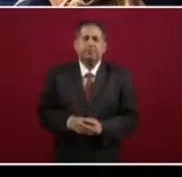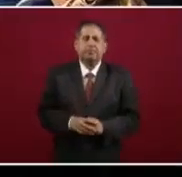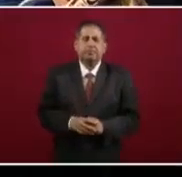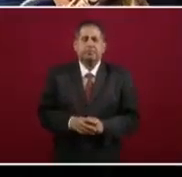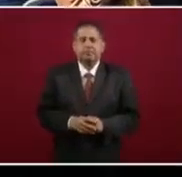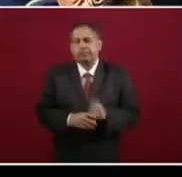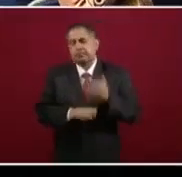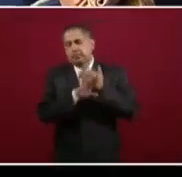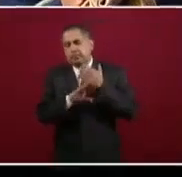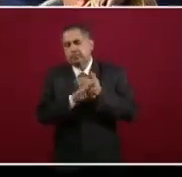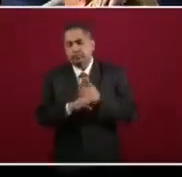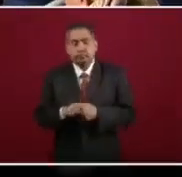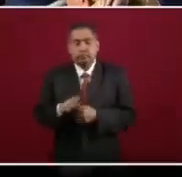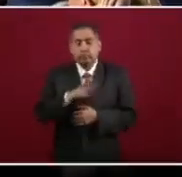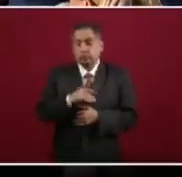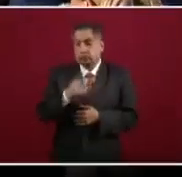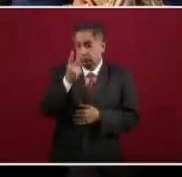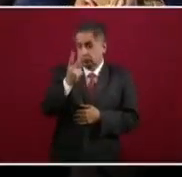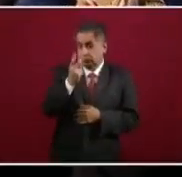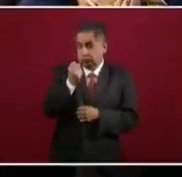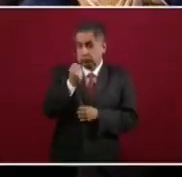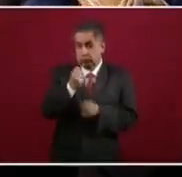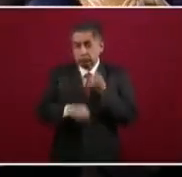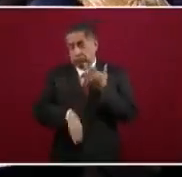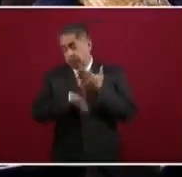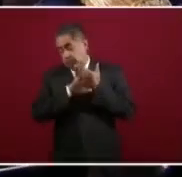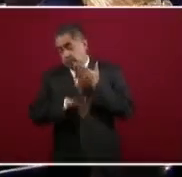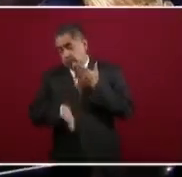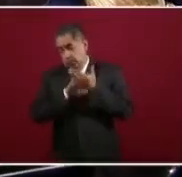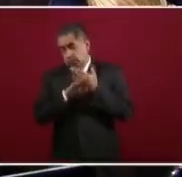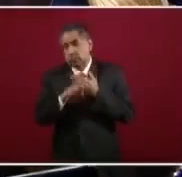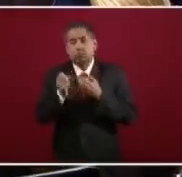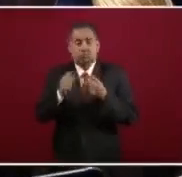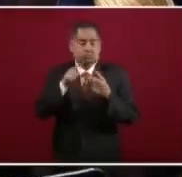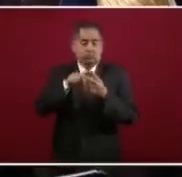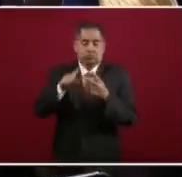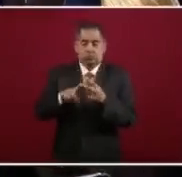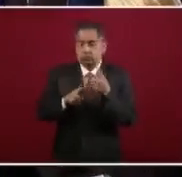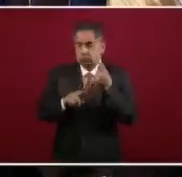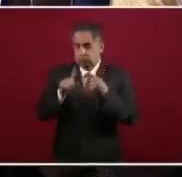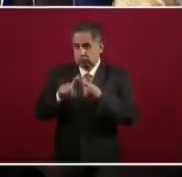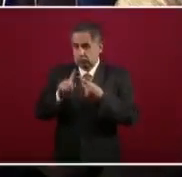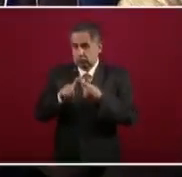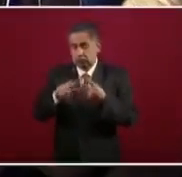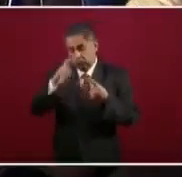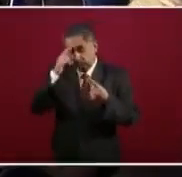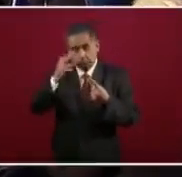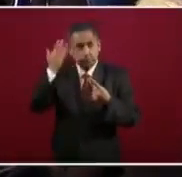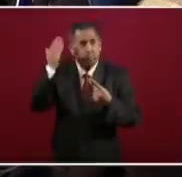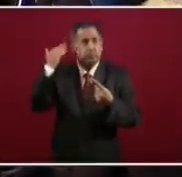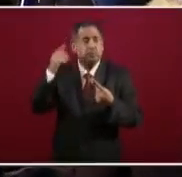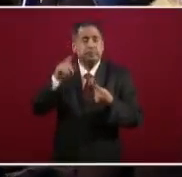tuvieron dos fuertes 1 cuándo